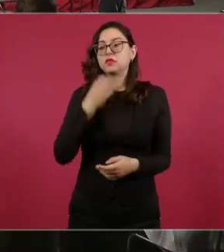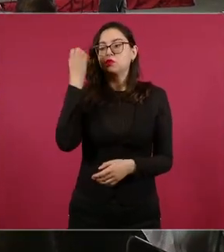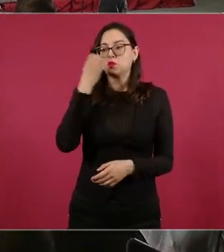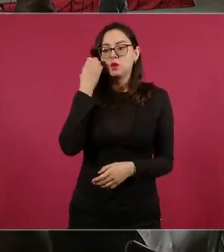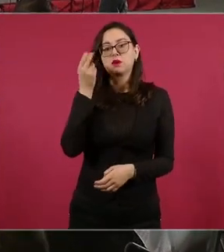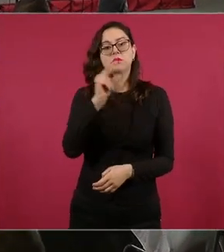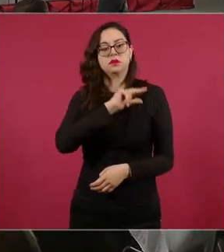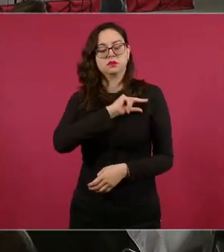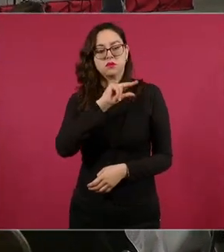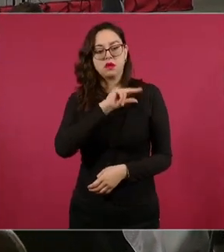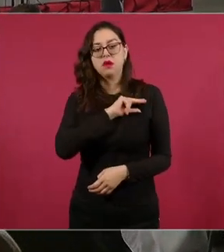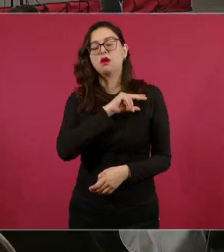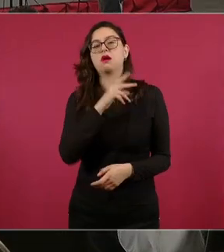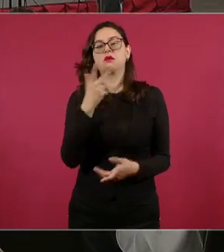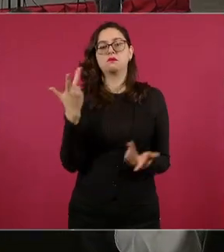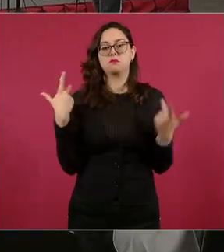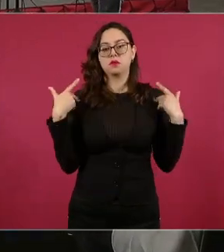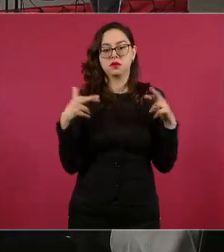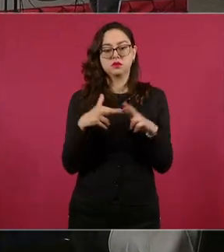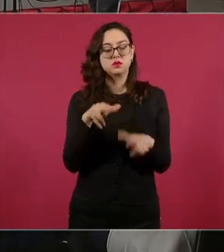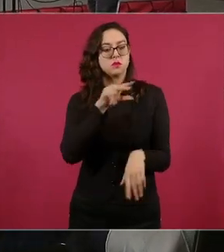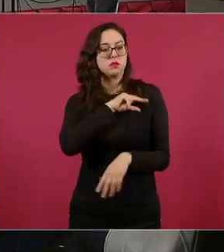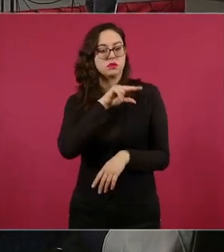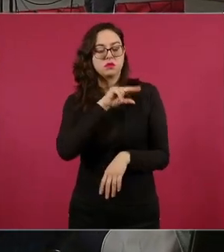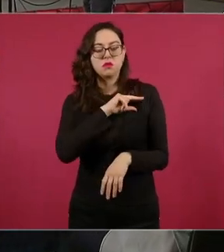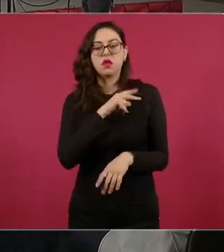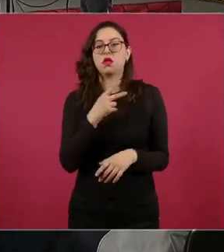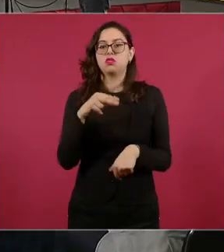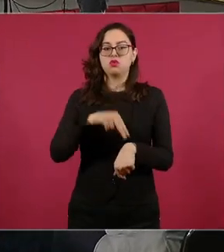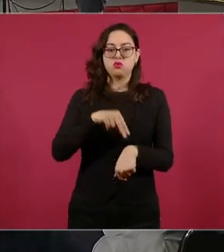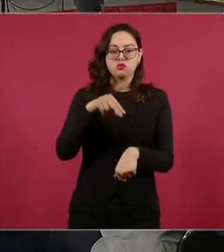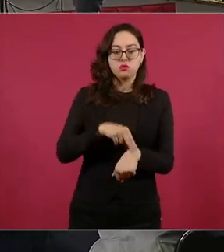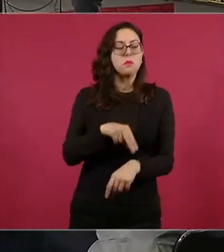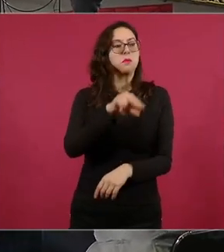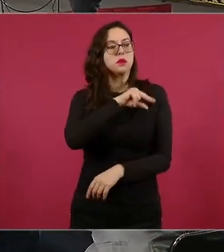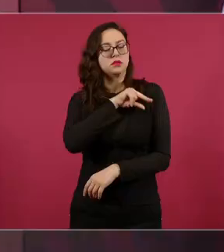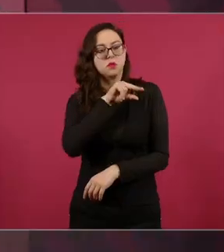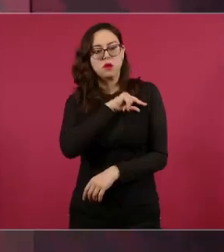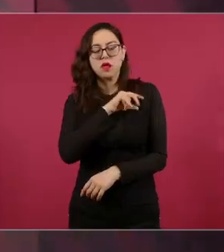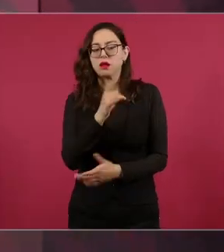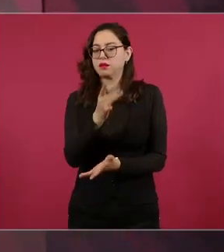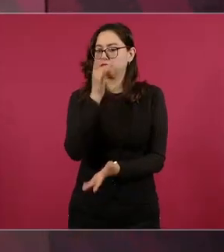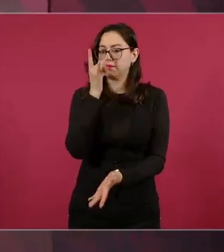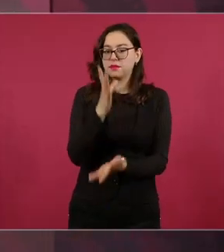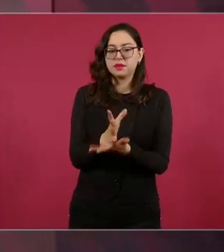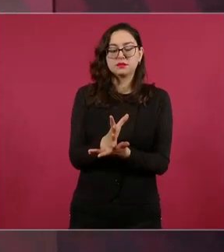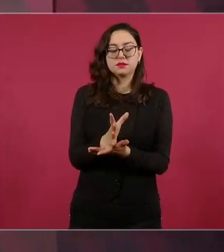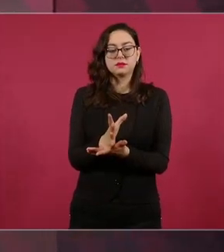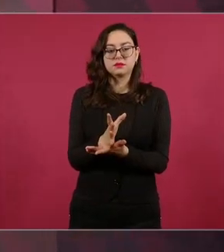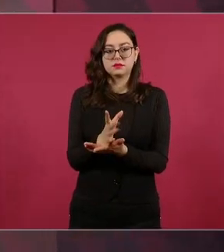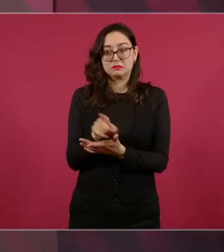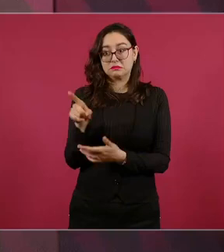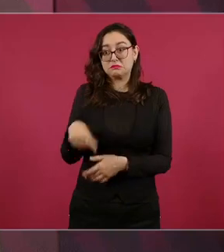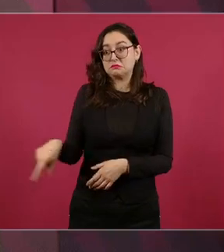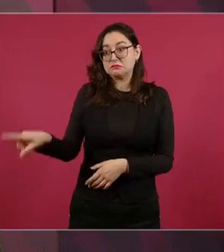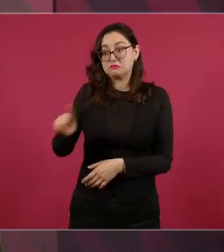o médicos y hospitales privados.